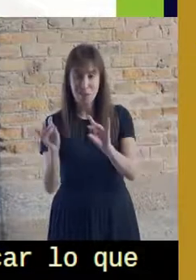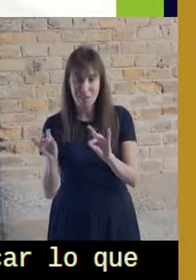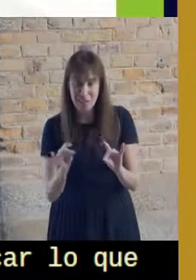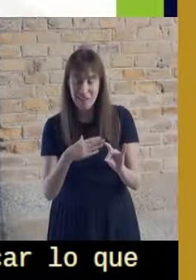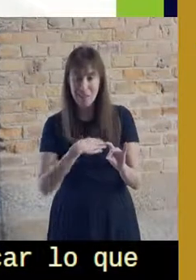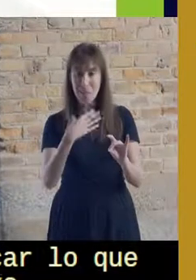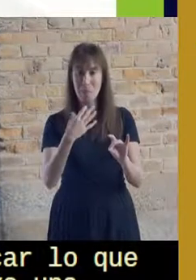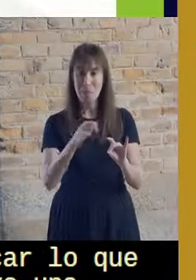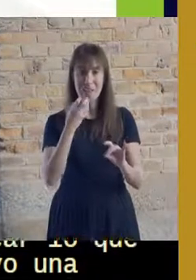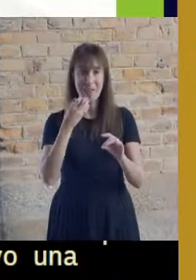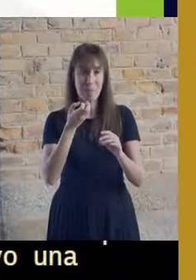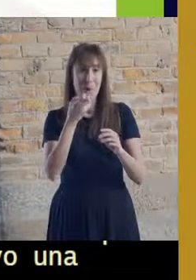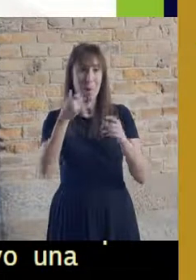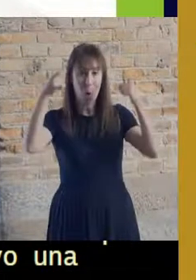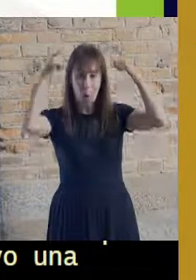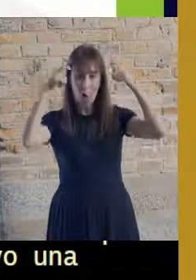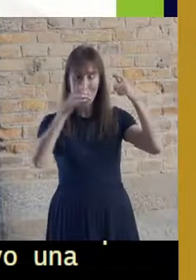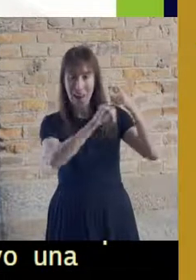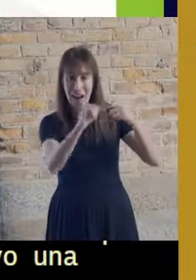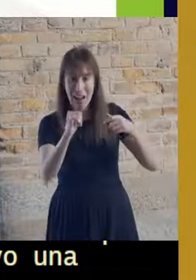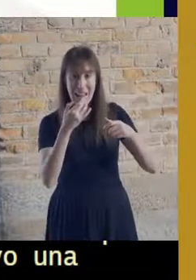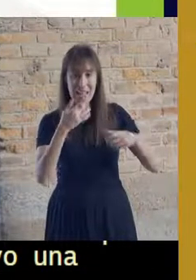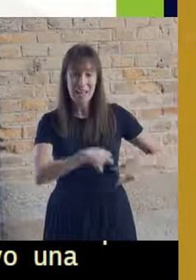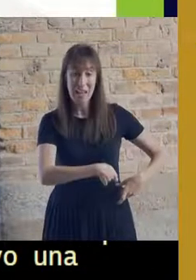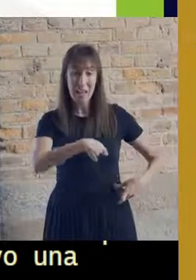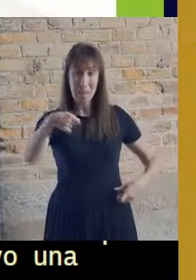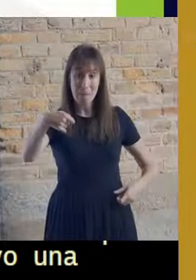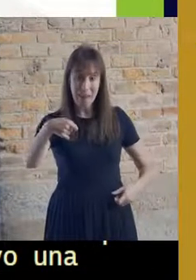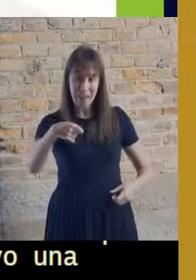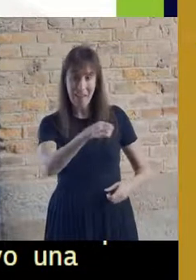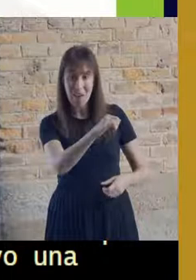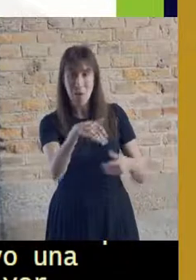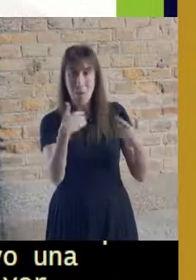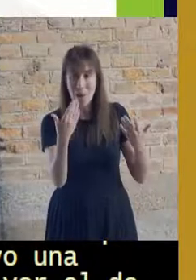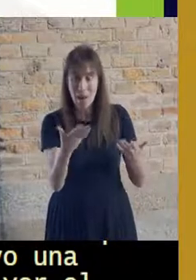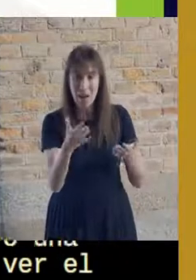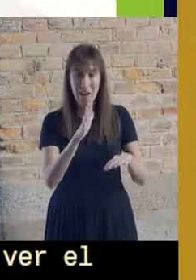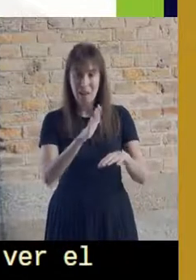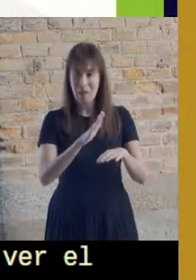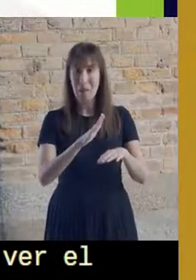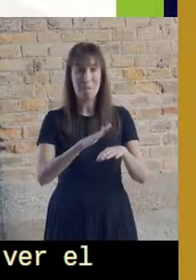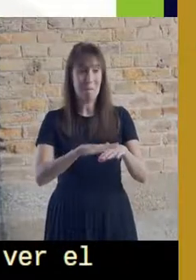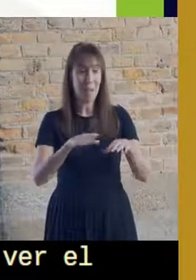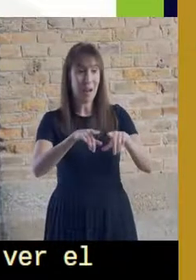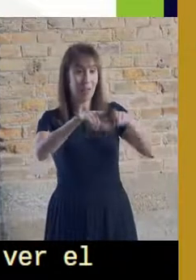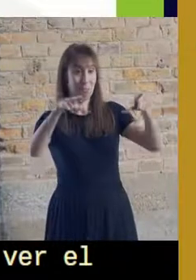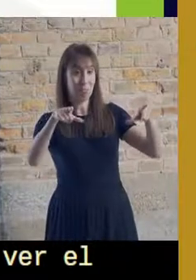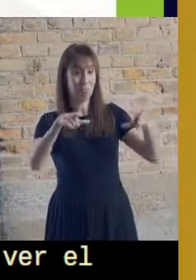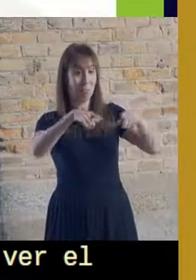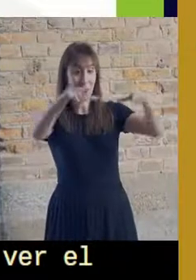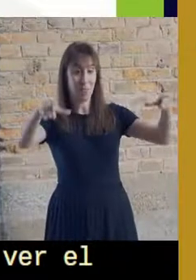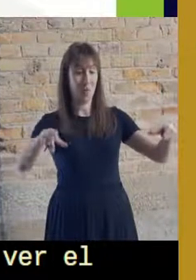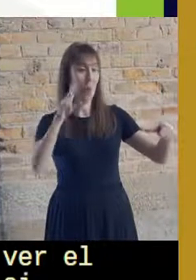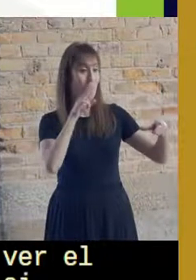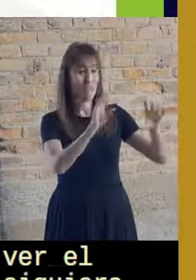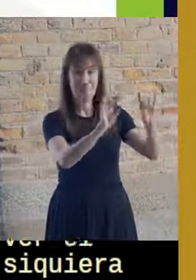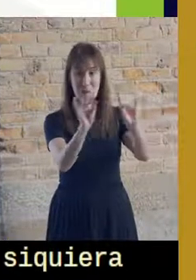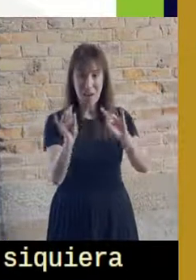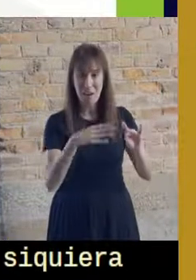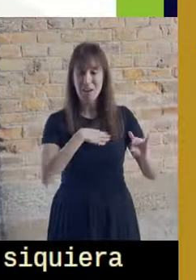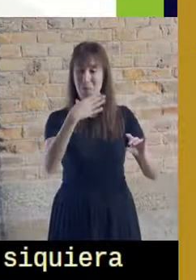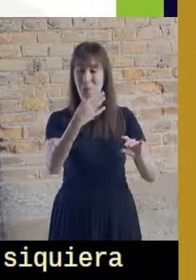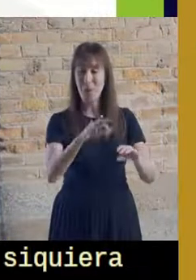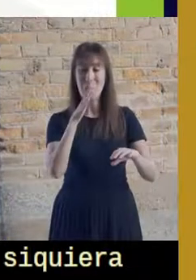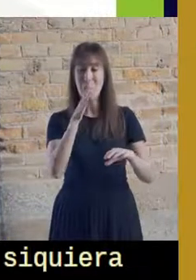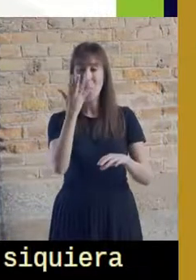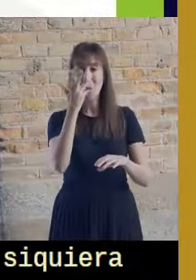que es si lleva una corona si llev una espada Qué tipo de espada es para ver el decorado tocar el decorado porque aunque no vean ni siquiera los colores